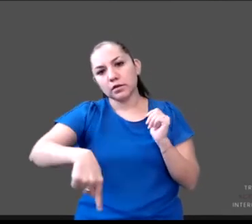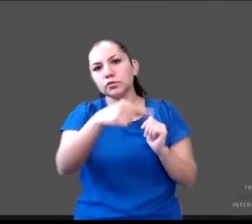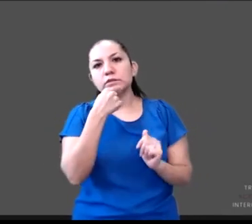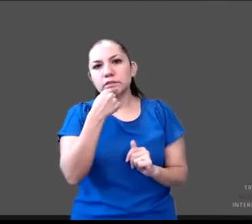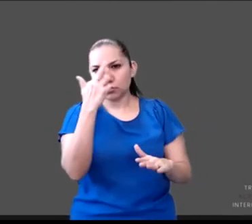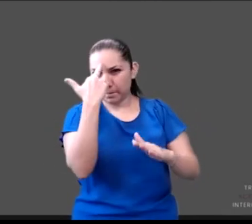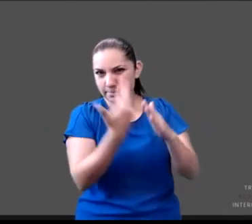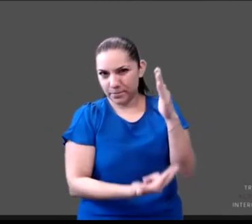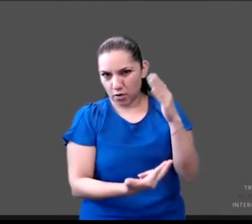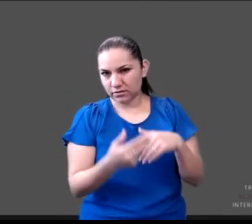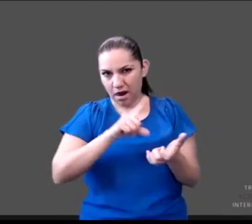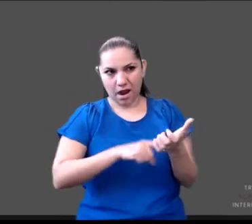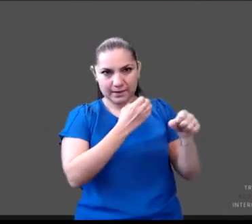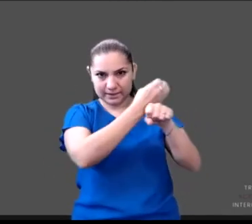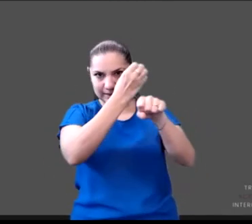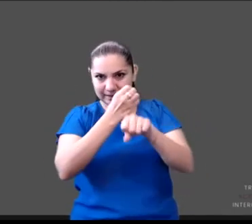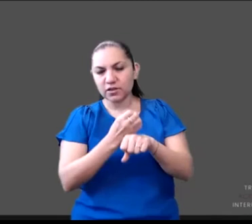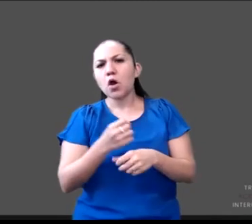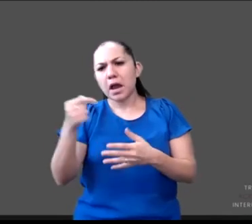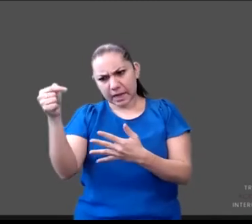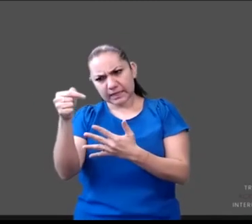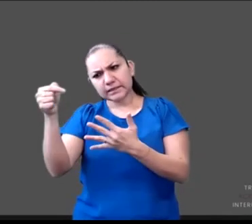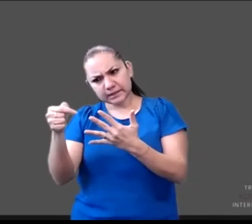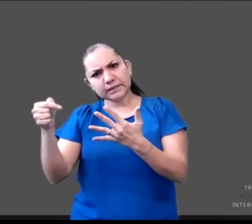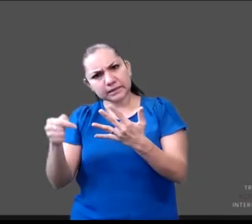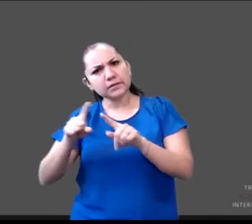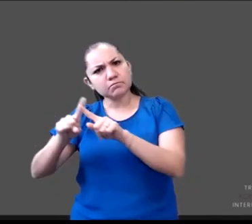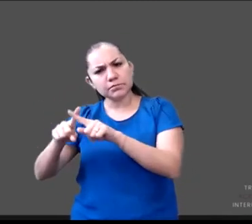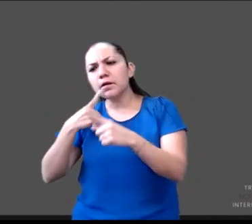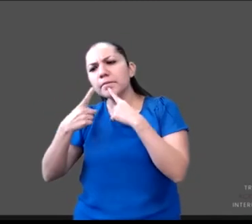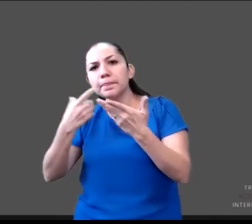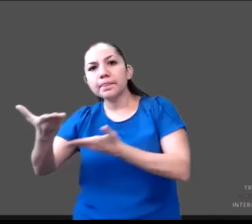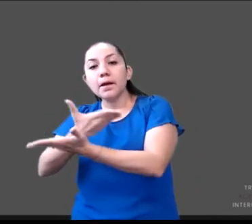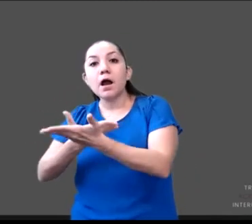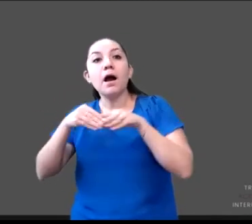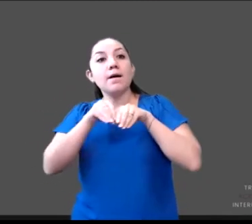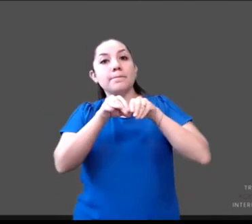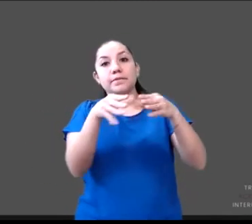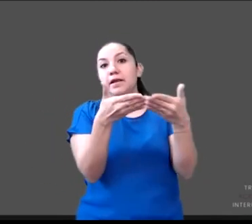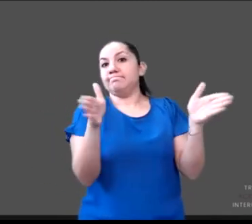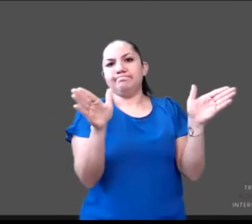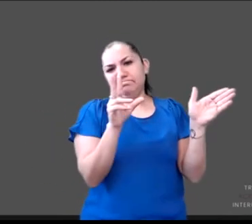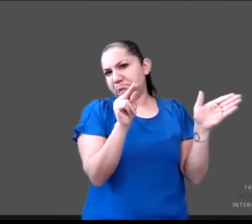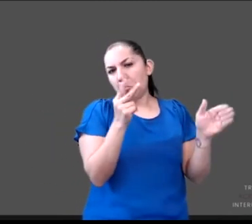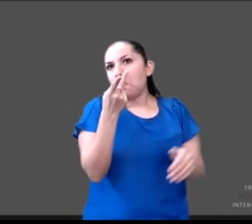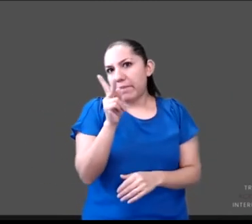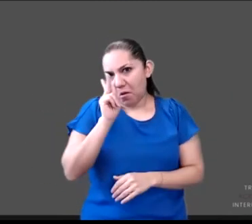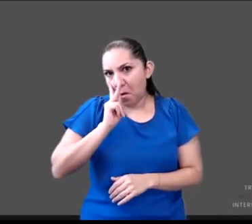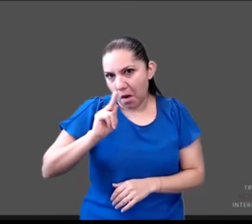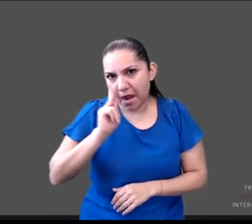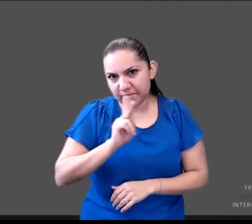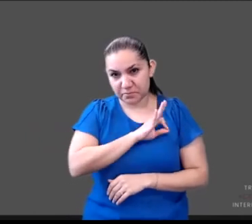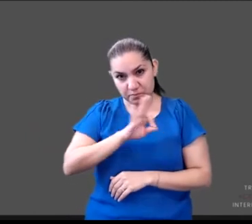forman parte de este paquete, pero vamos a ver desde el equipo si podemos tener los